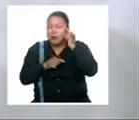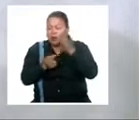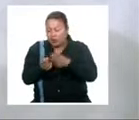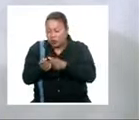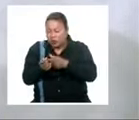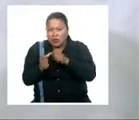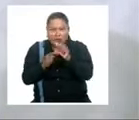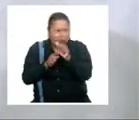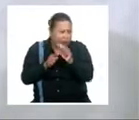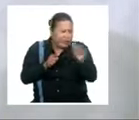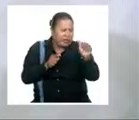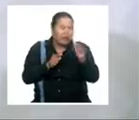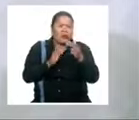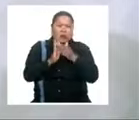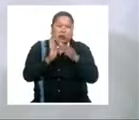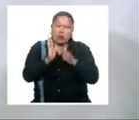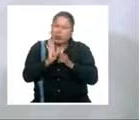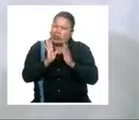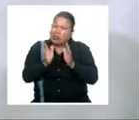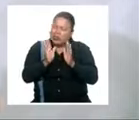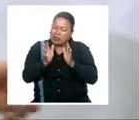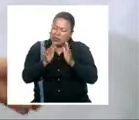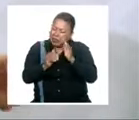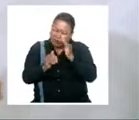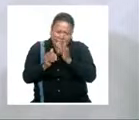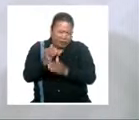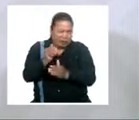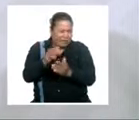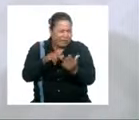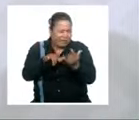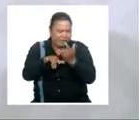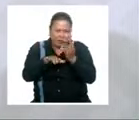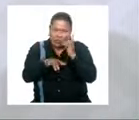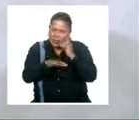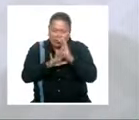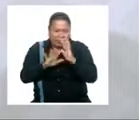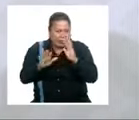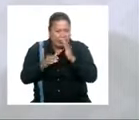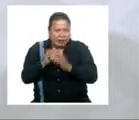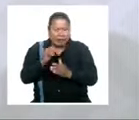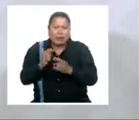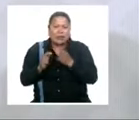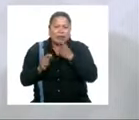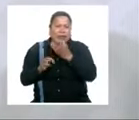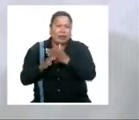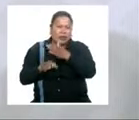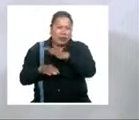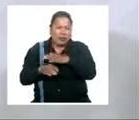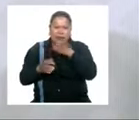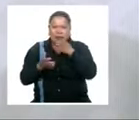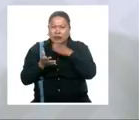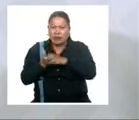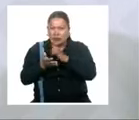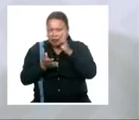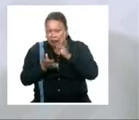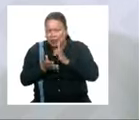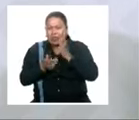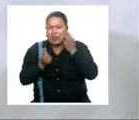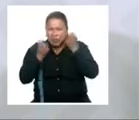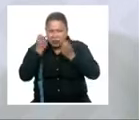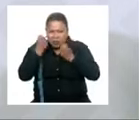Huatulco concluya, porque, como lo dijo la secretaria de Turismo, va a